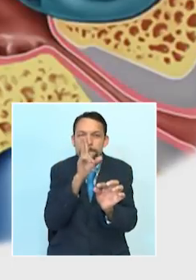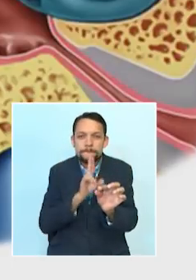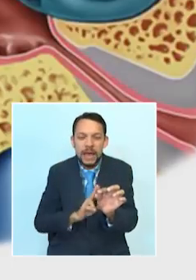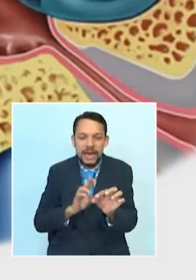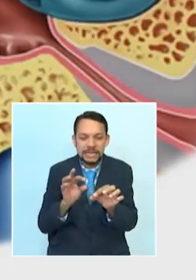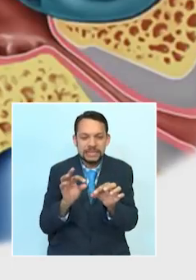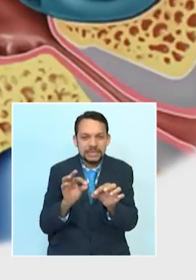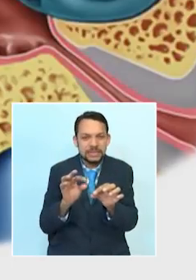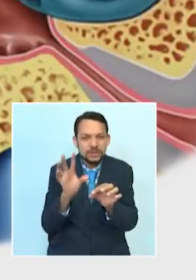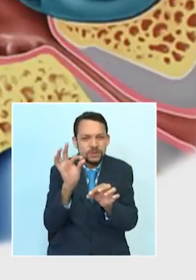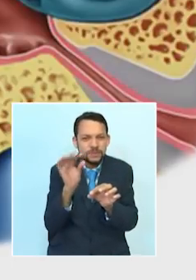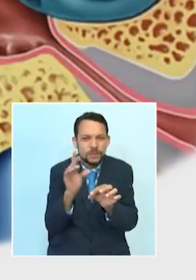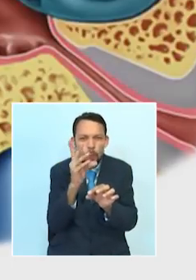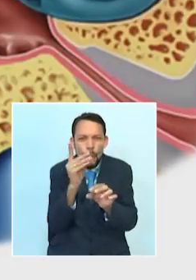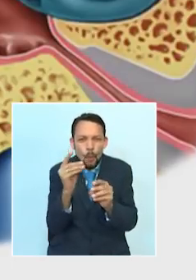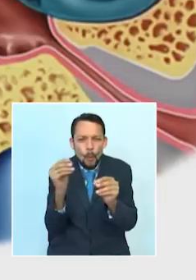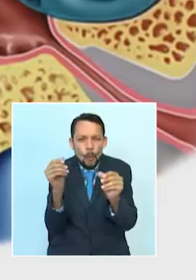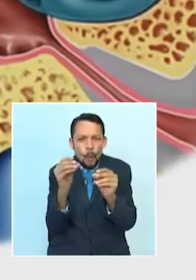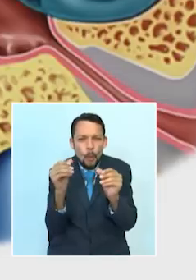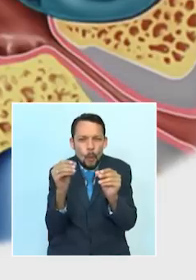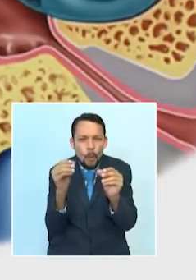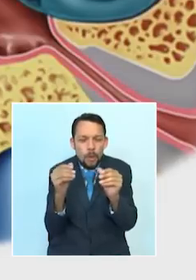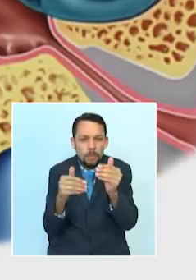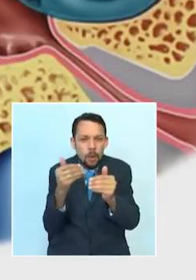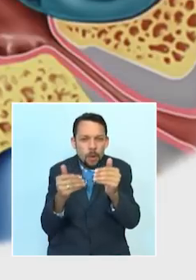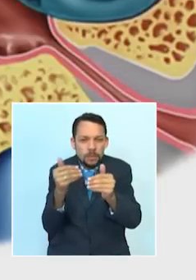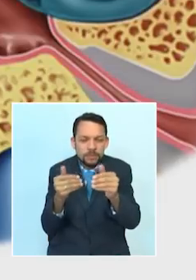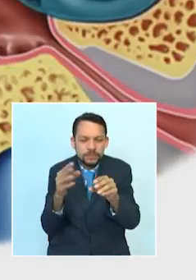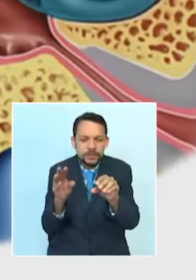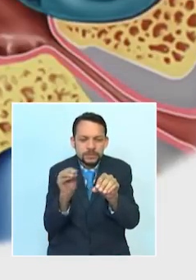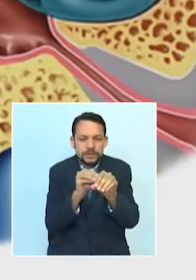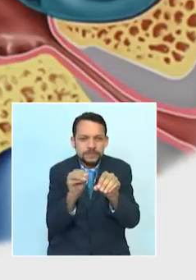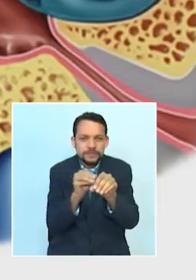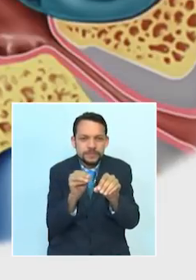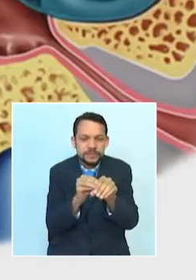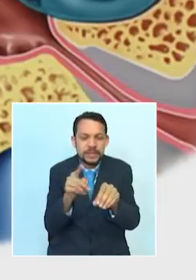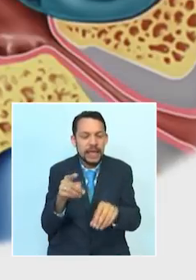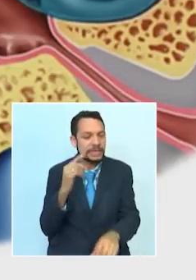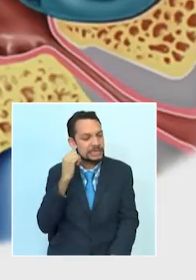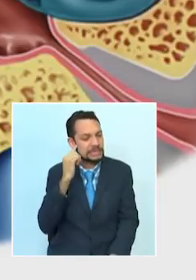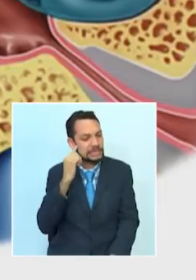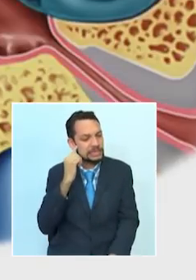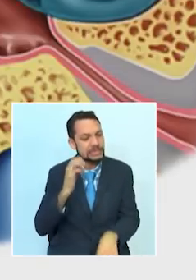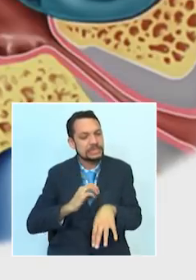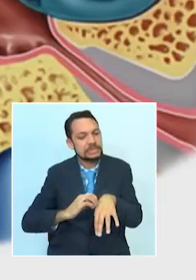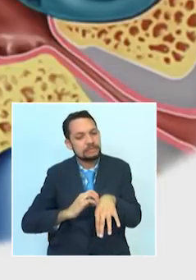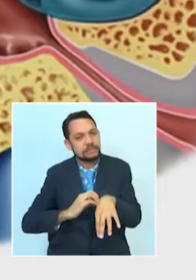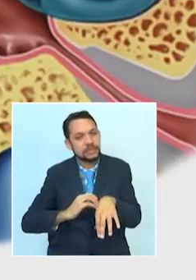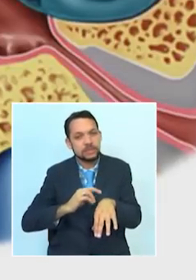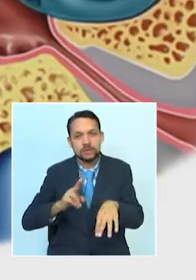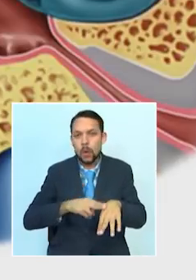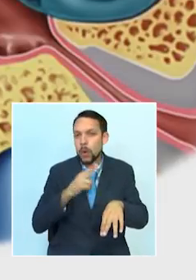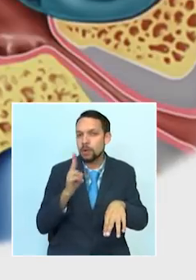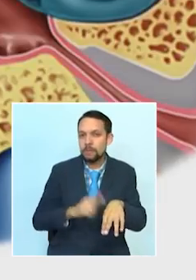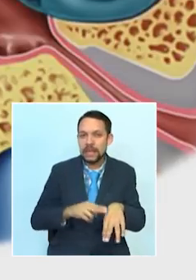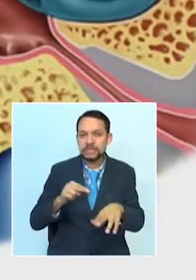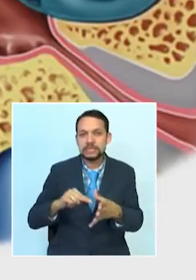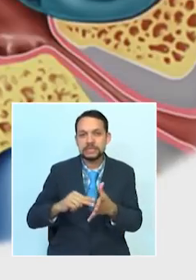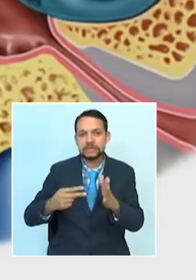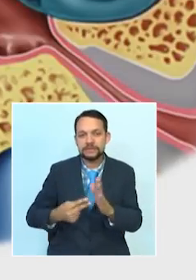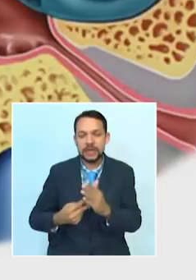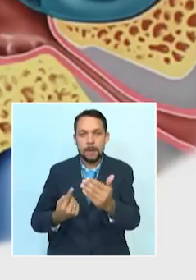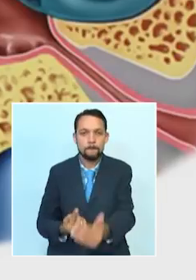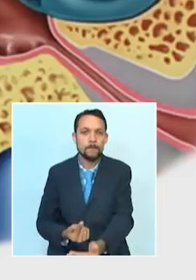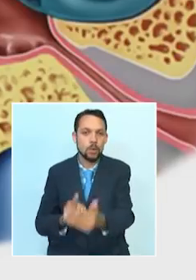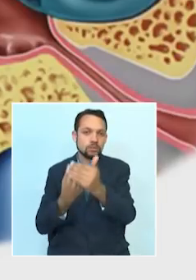esa cerita se se va llenando y empieza producir la picazón la cera es normal porque protege también